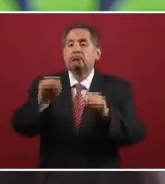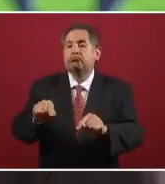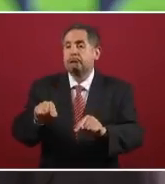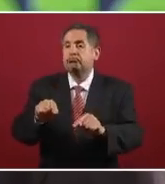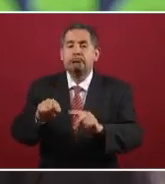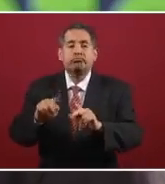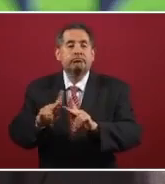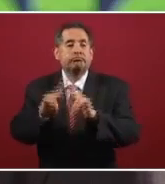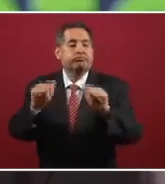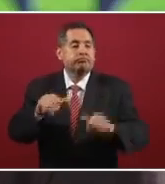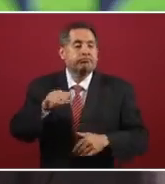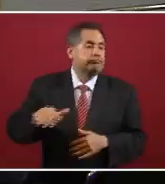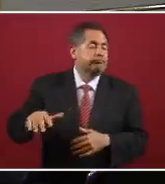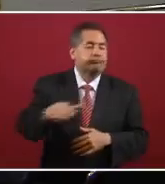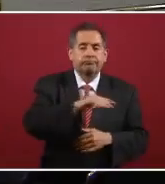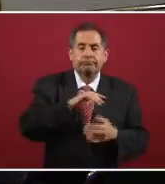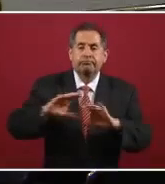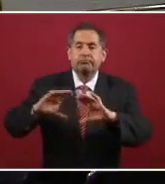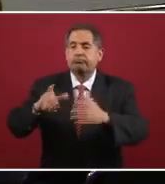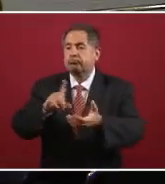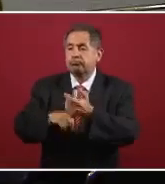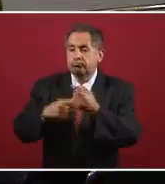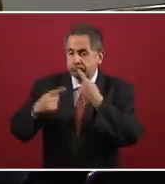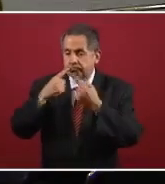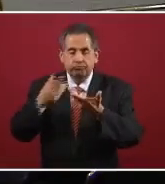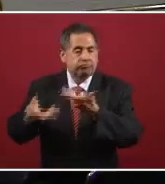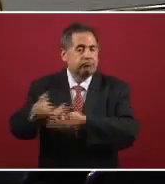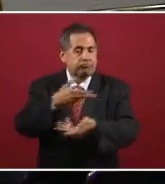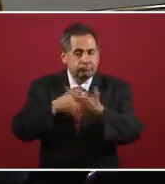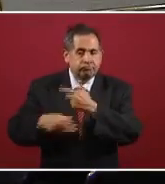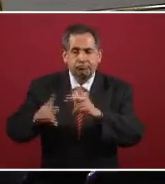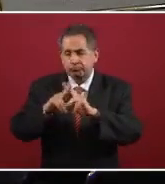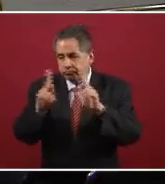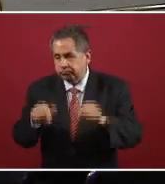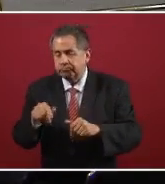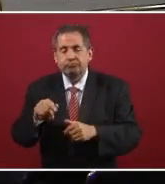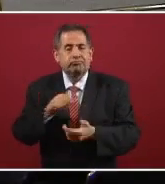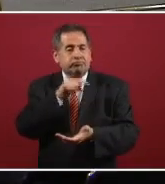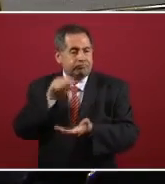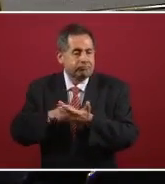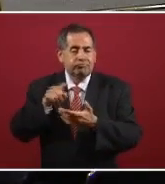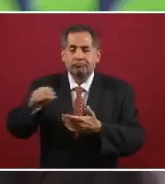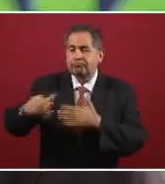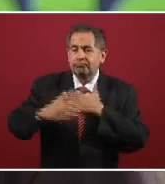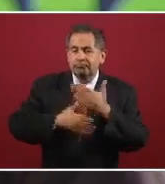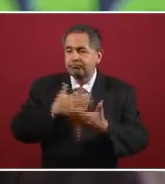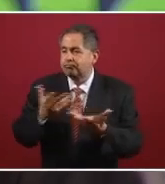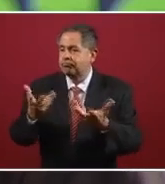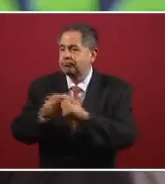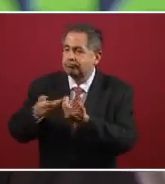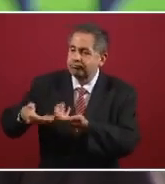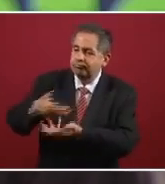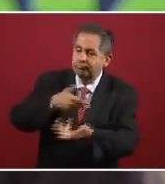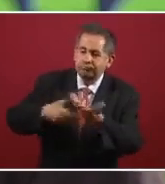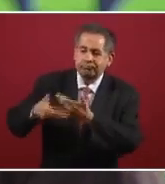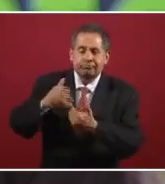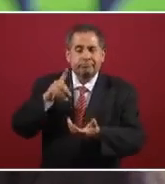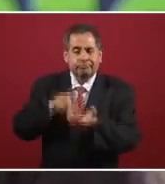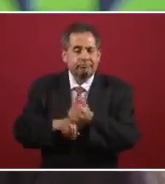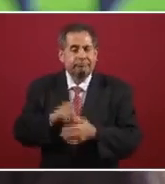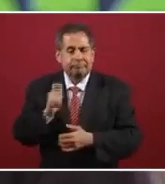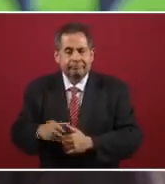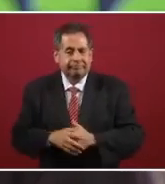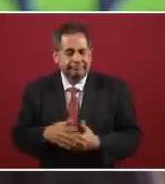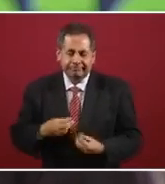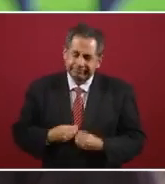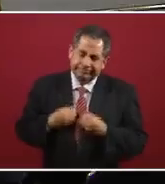paz también hay que recuperar nuestra comunidad en el espacio público, en los lugares donde podamos convivir y intercambiar y, bueno, pues realmente